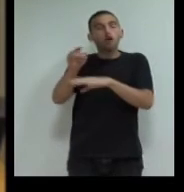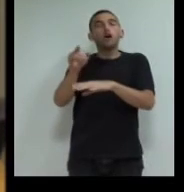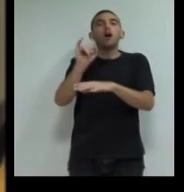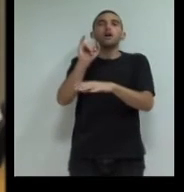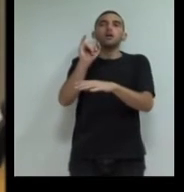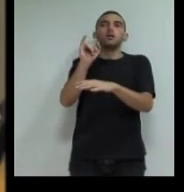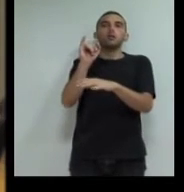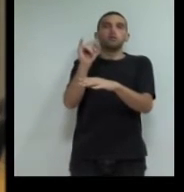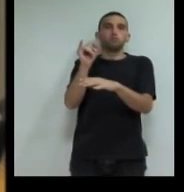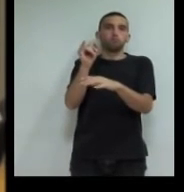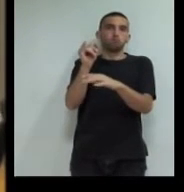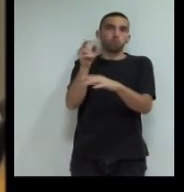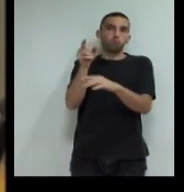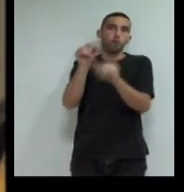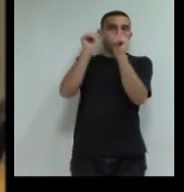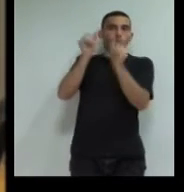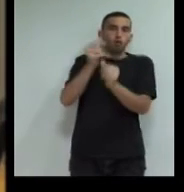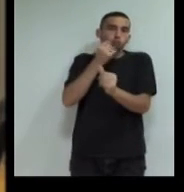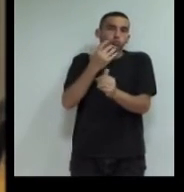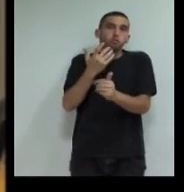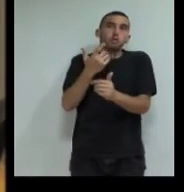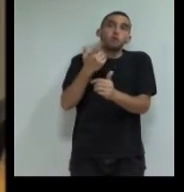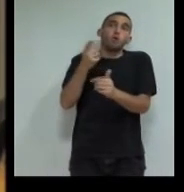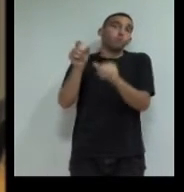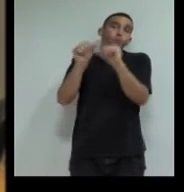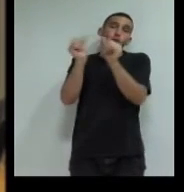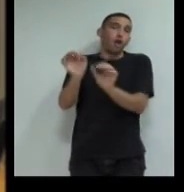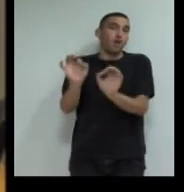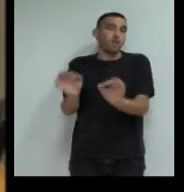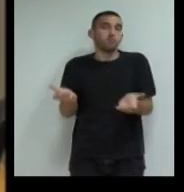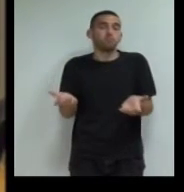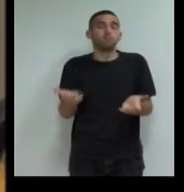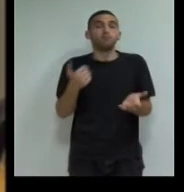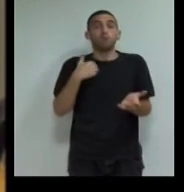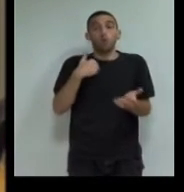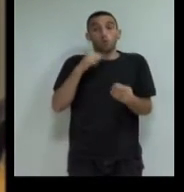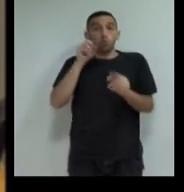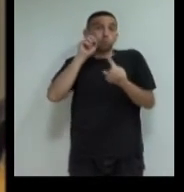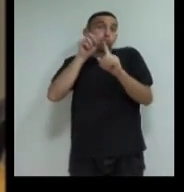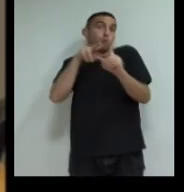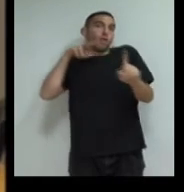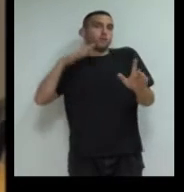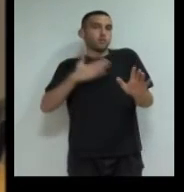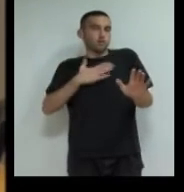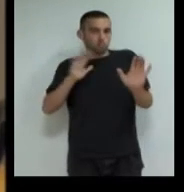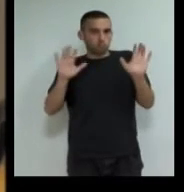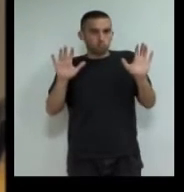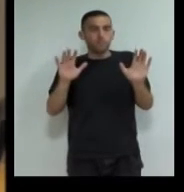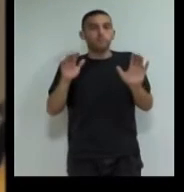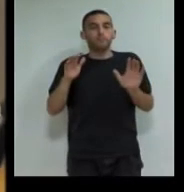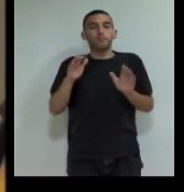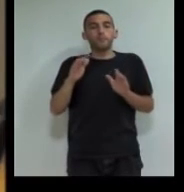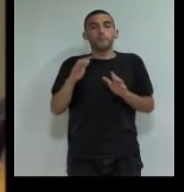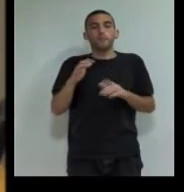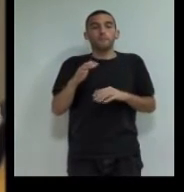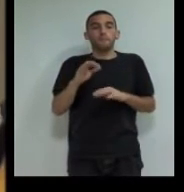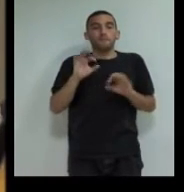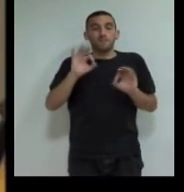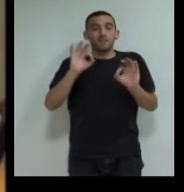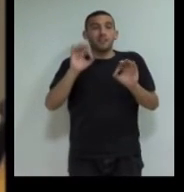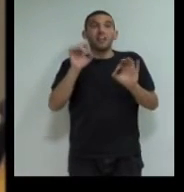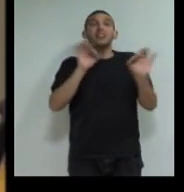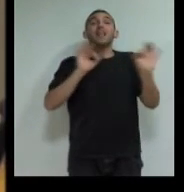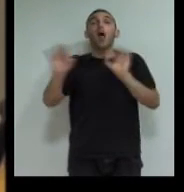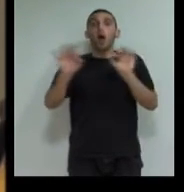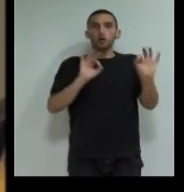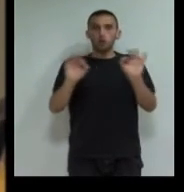yo desde mi punto de vista, y lo voy a argumentar en 2 o 3 cosas, yo creo que por lo menos en el